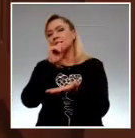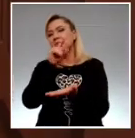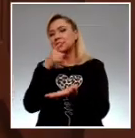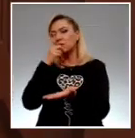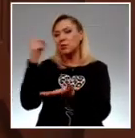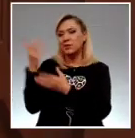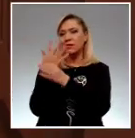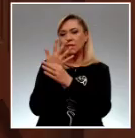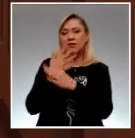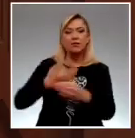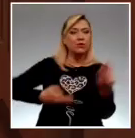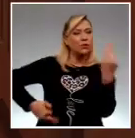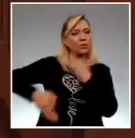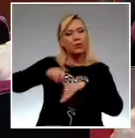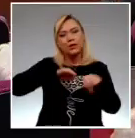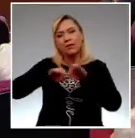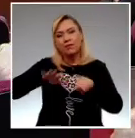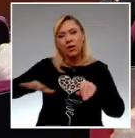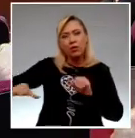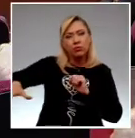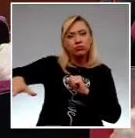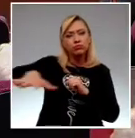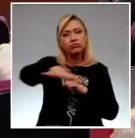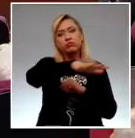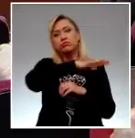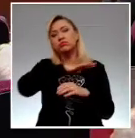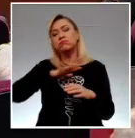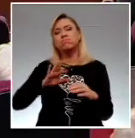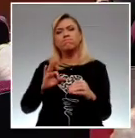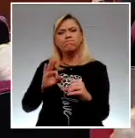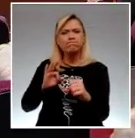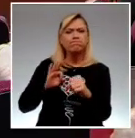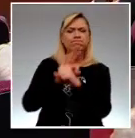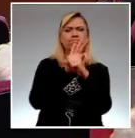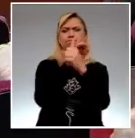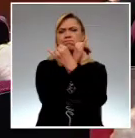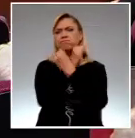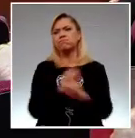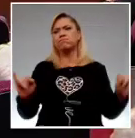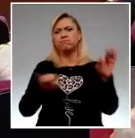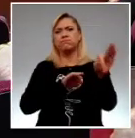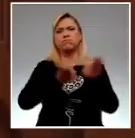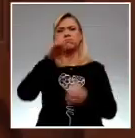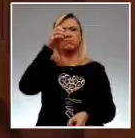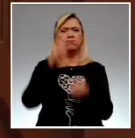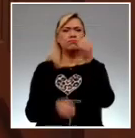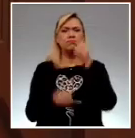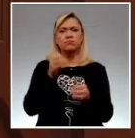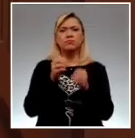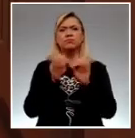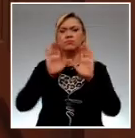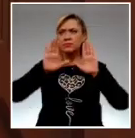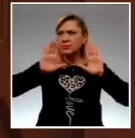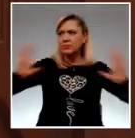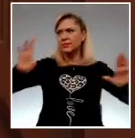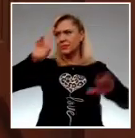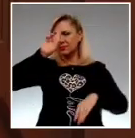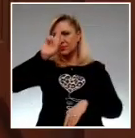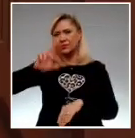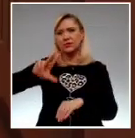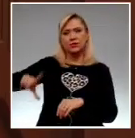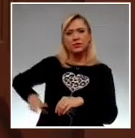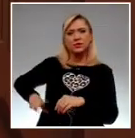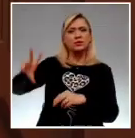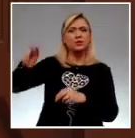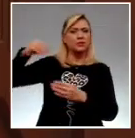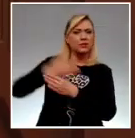diversos sectores, se pronuncian por la defensa de la independencia judicial y por la división de poderes. Entre los asuntos más relevantes